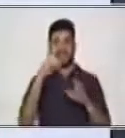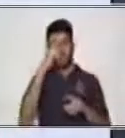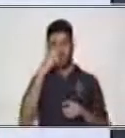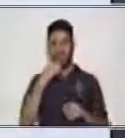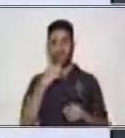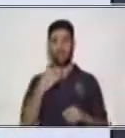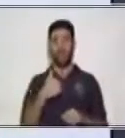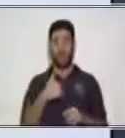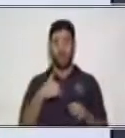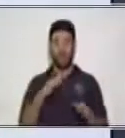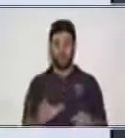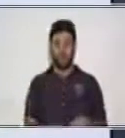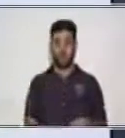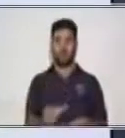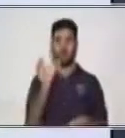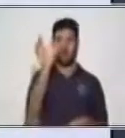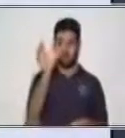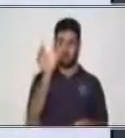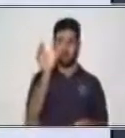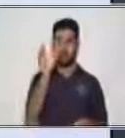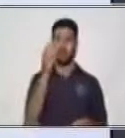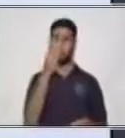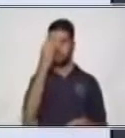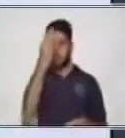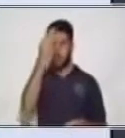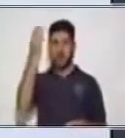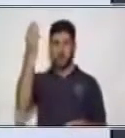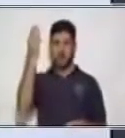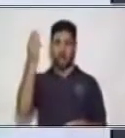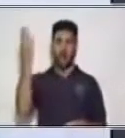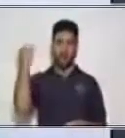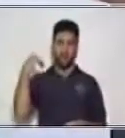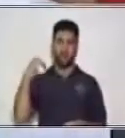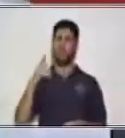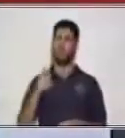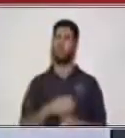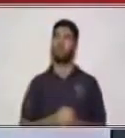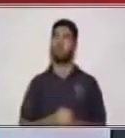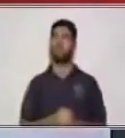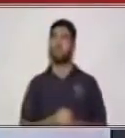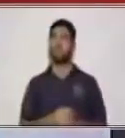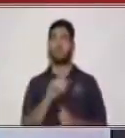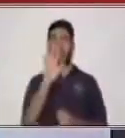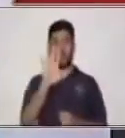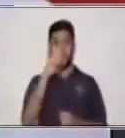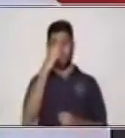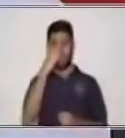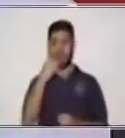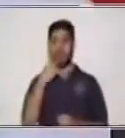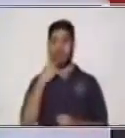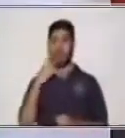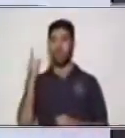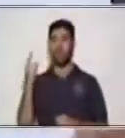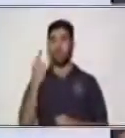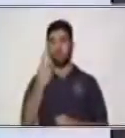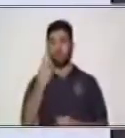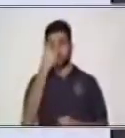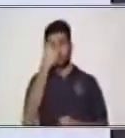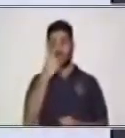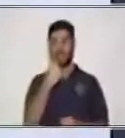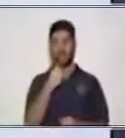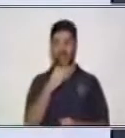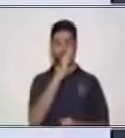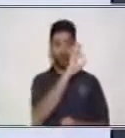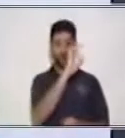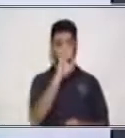tiene el monolito de Quiriguá. Y acá la de 5 centavos y la de centavo. Entonces lo que